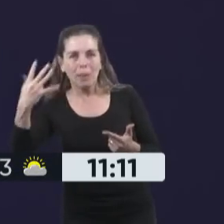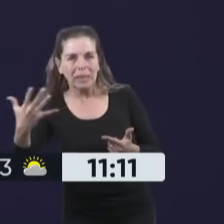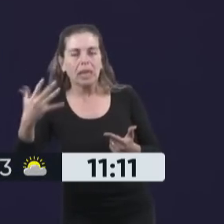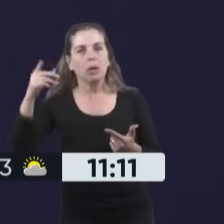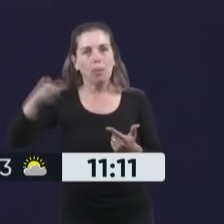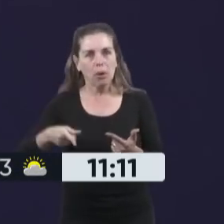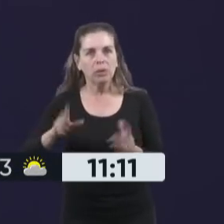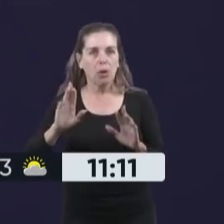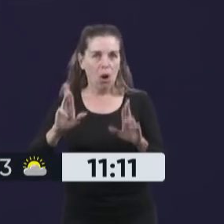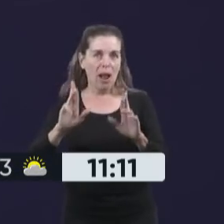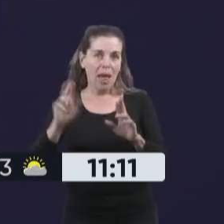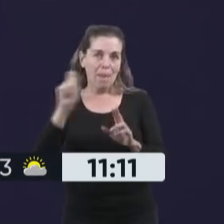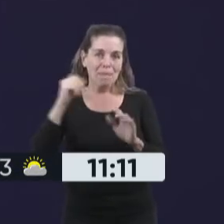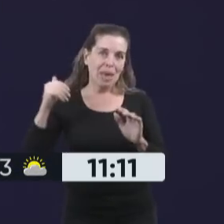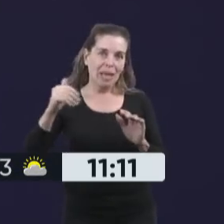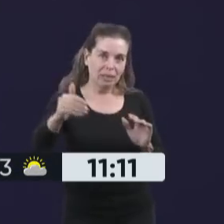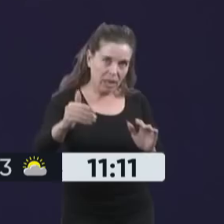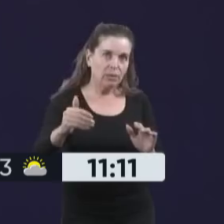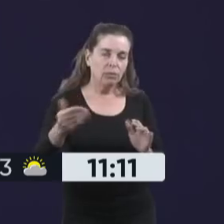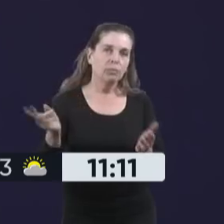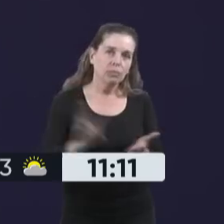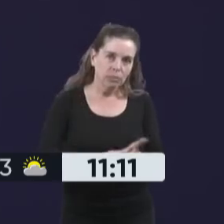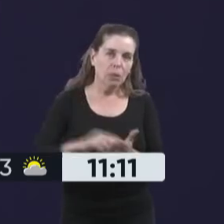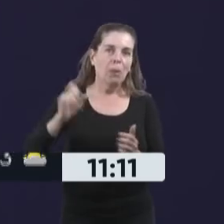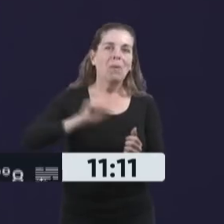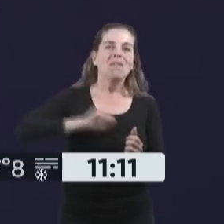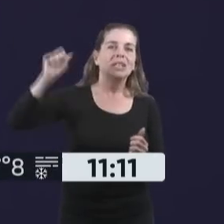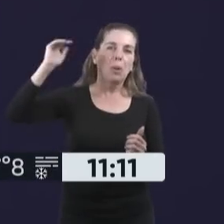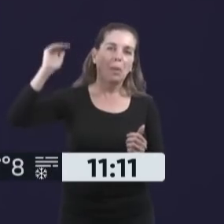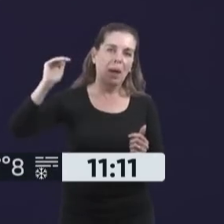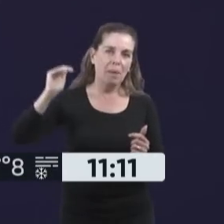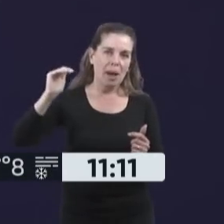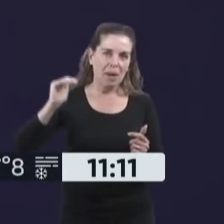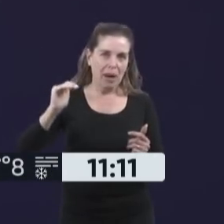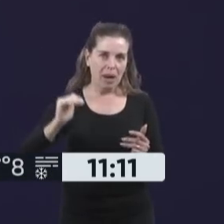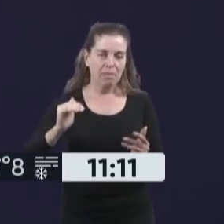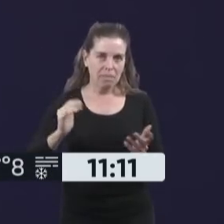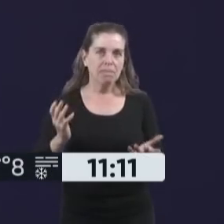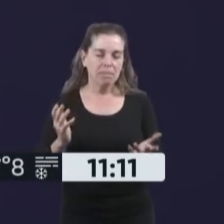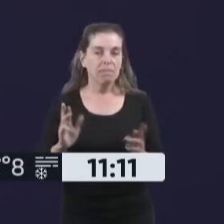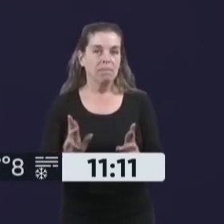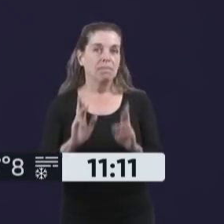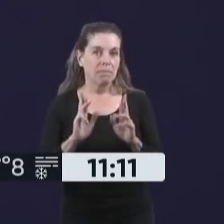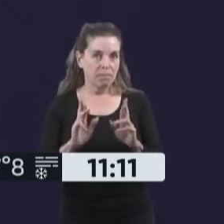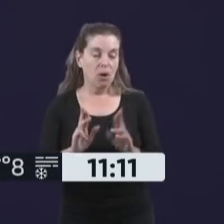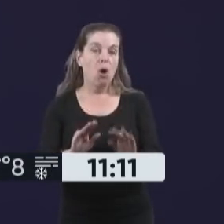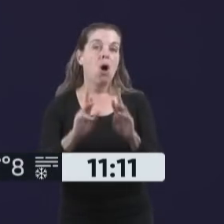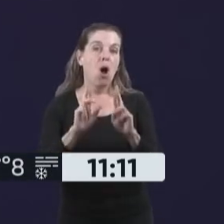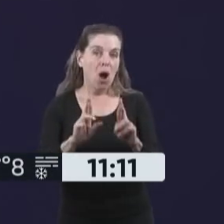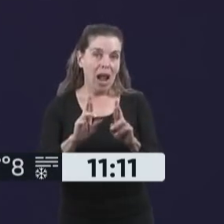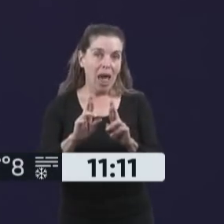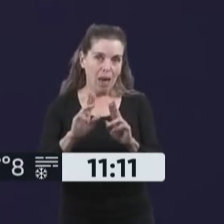que en los próximos meses vuelva a bajar otro escalón importante y bueno, finalmente llegar a inflación cero, que es lo